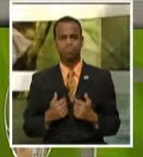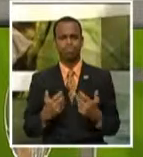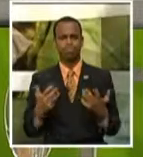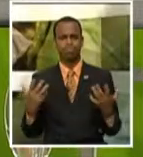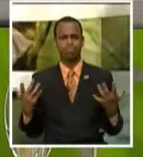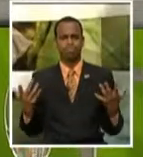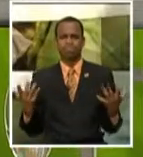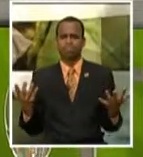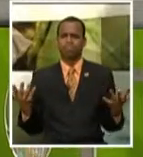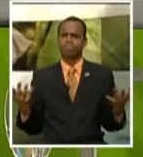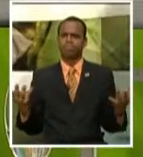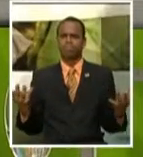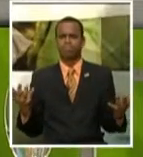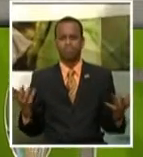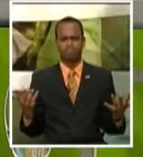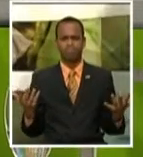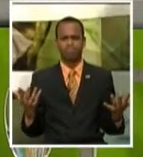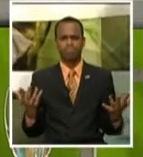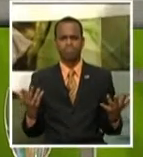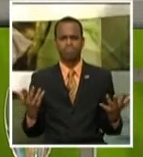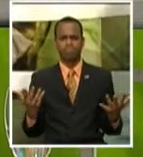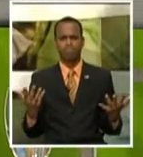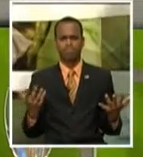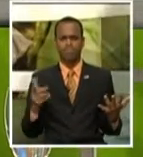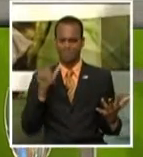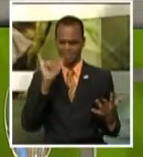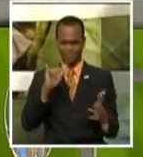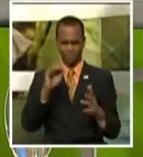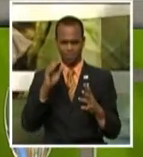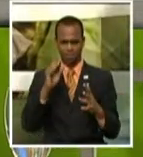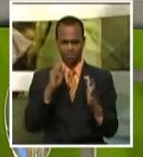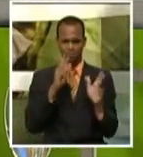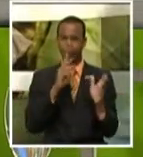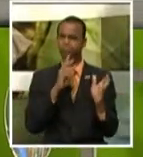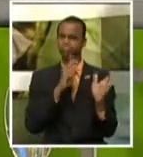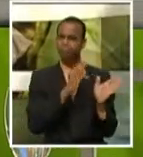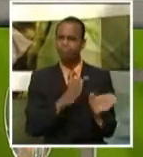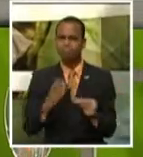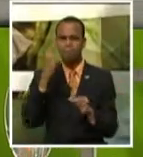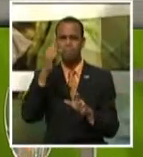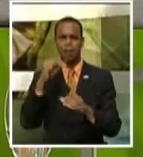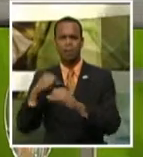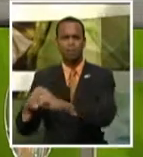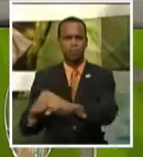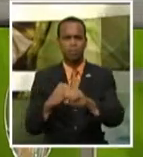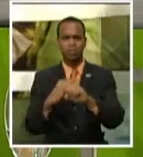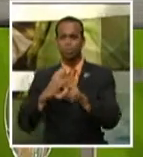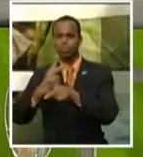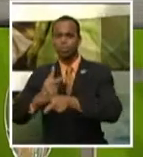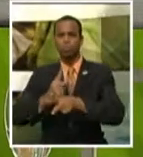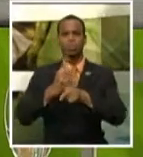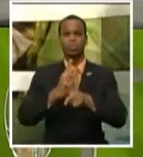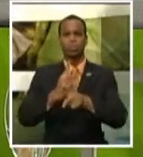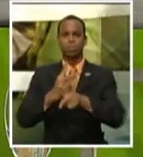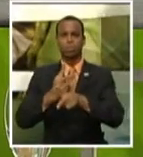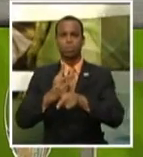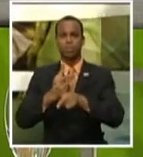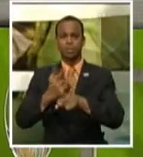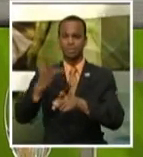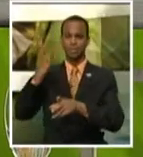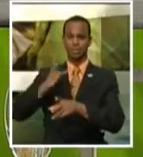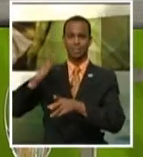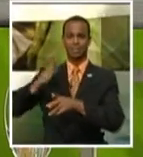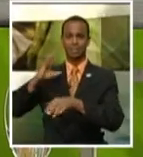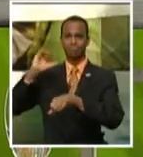cómo esto, que es un plan de protección que se denominó desde el